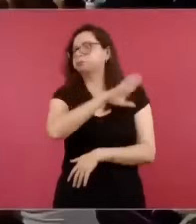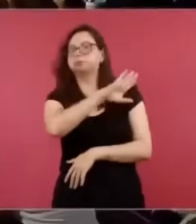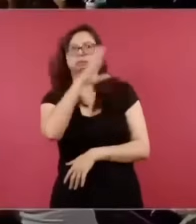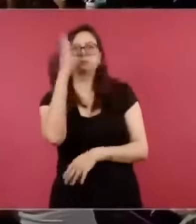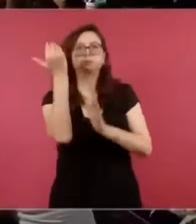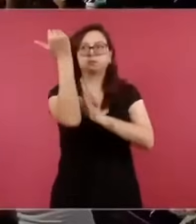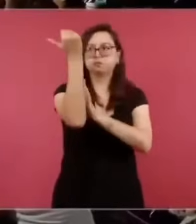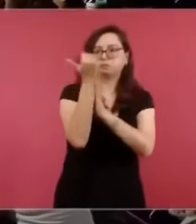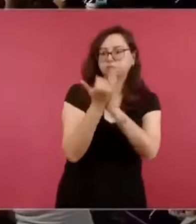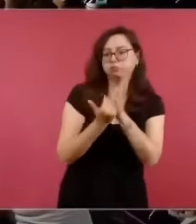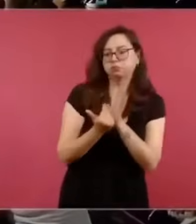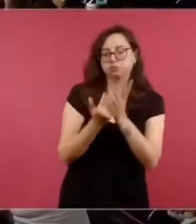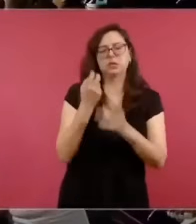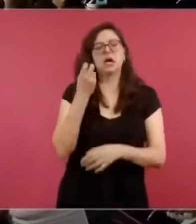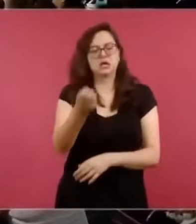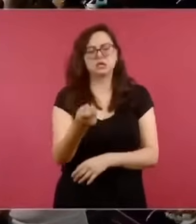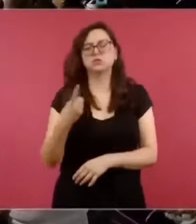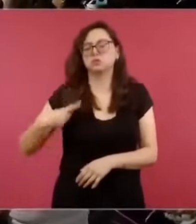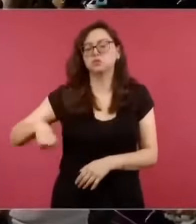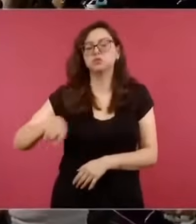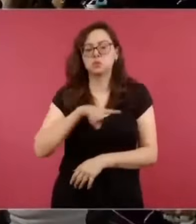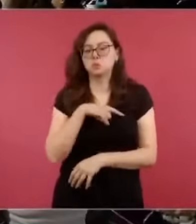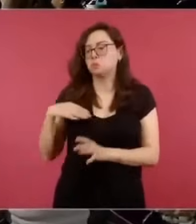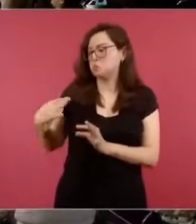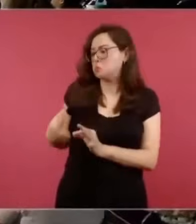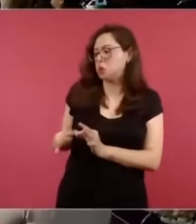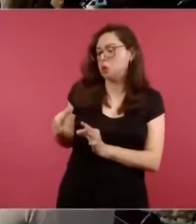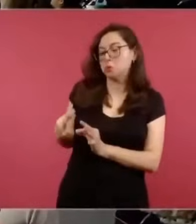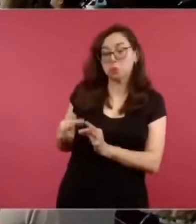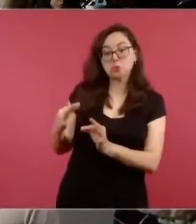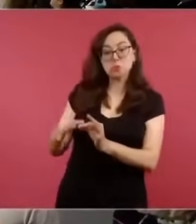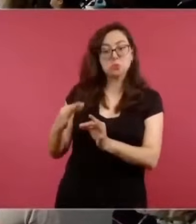y es lo que hemos venido haciendo.